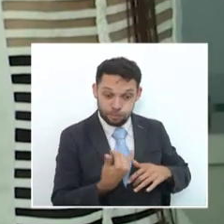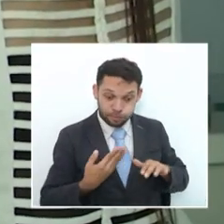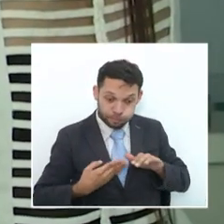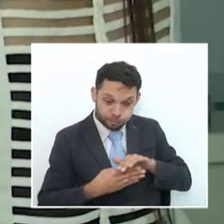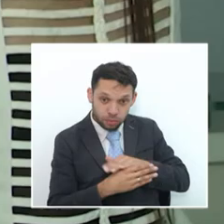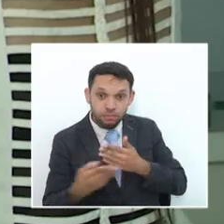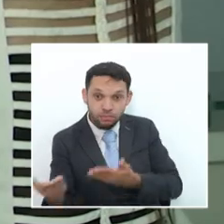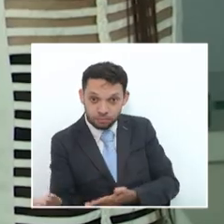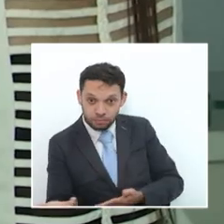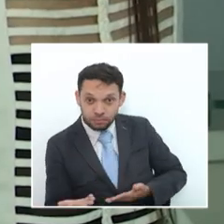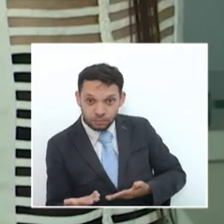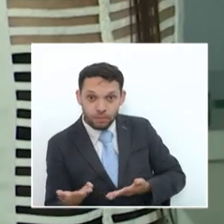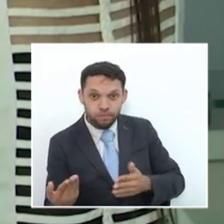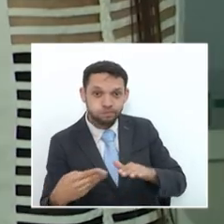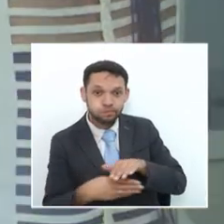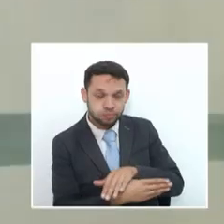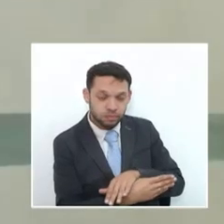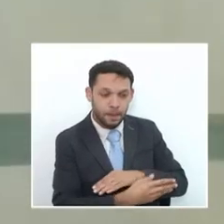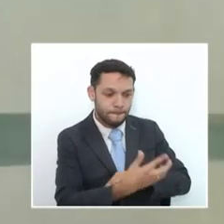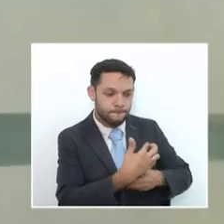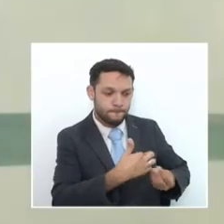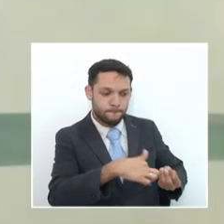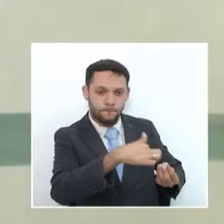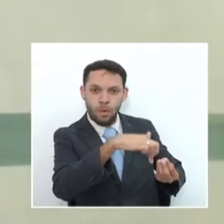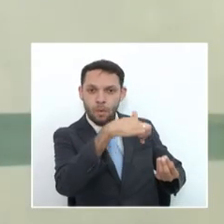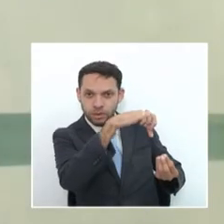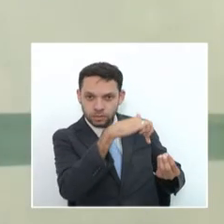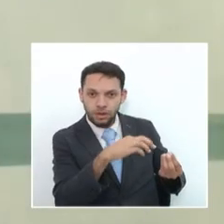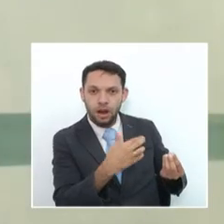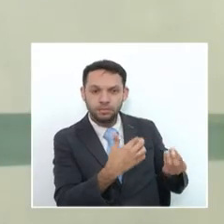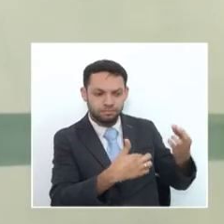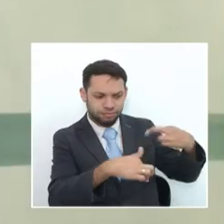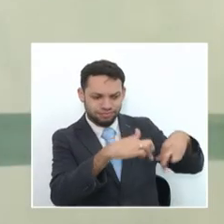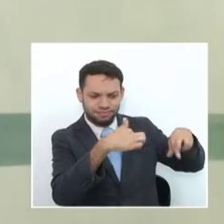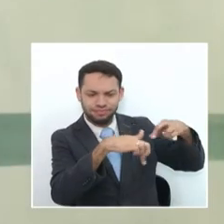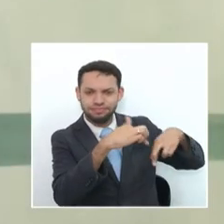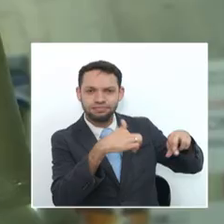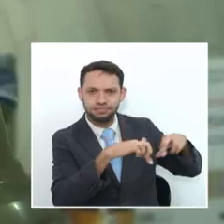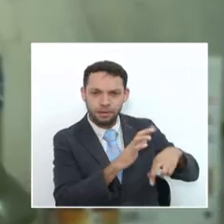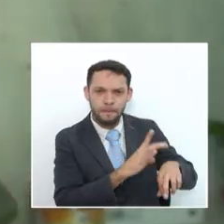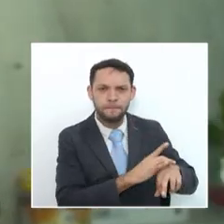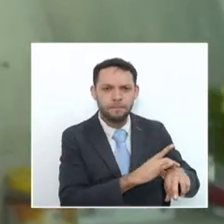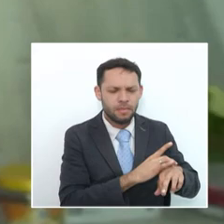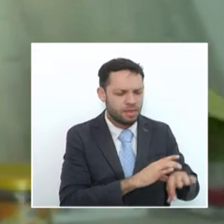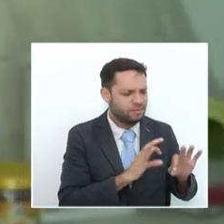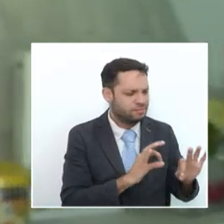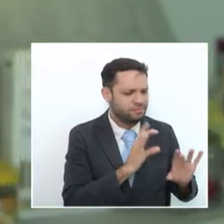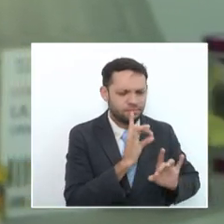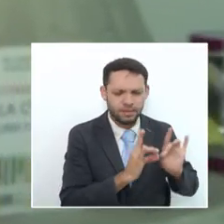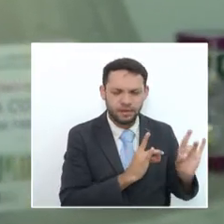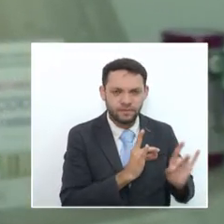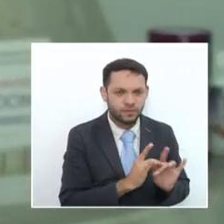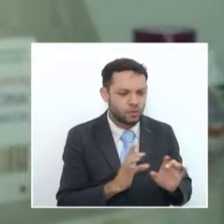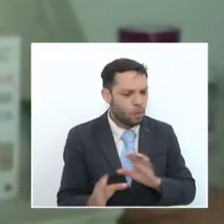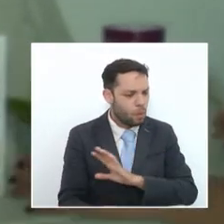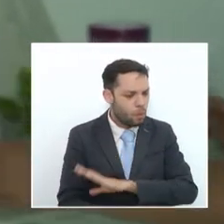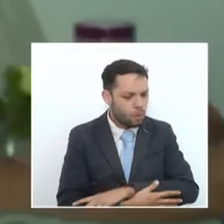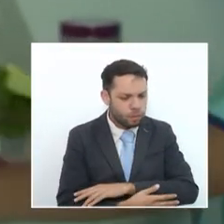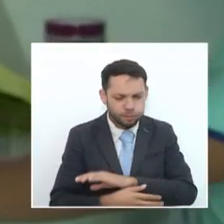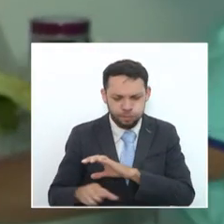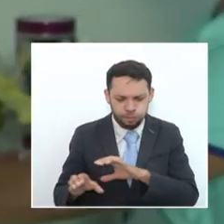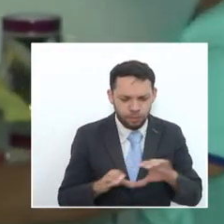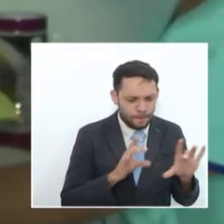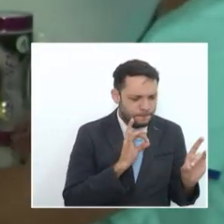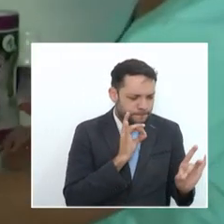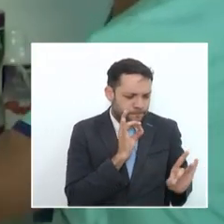los profesionales, porque son son médicos muy buenos, que quieren que el paciente esté bien,